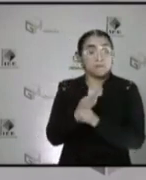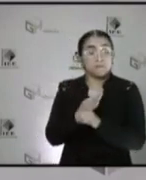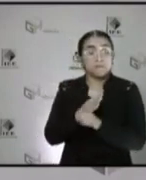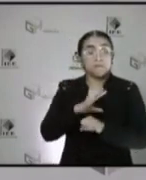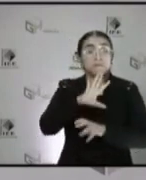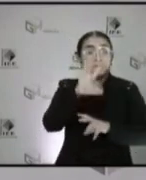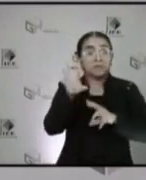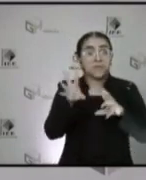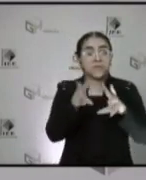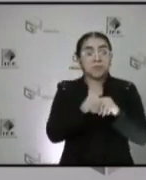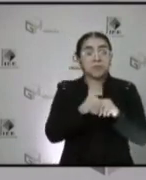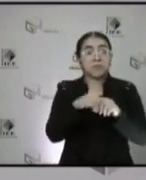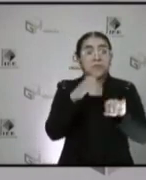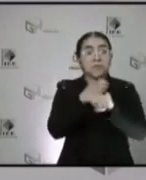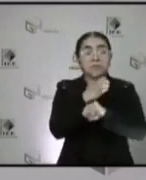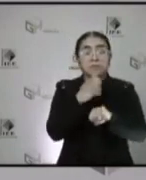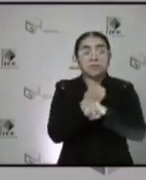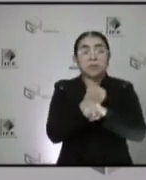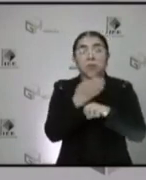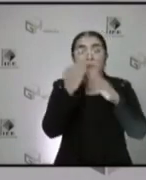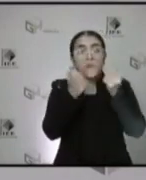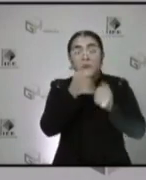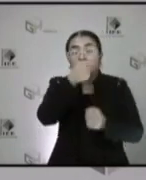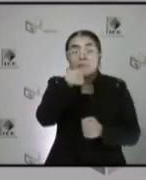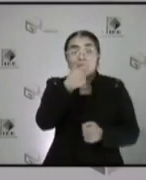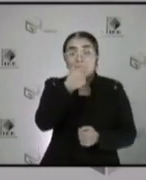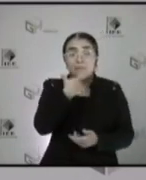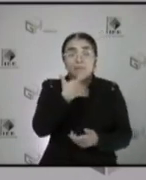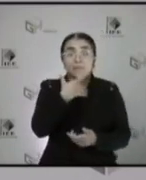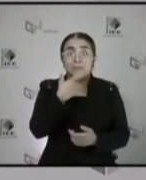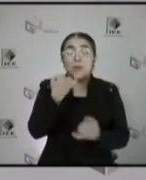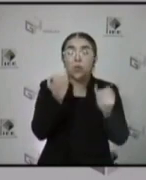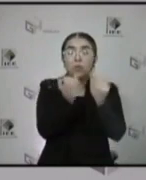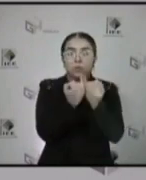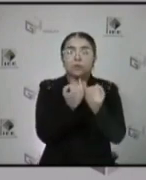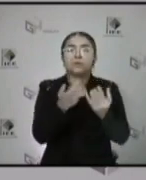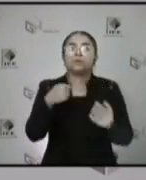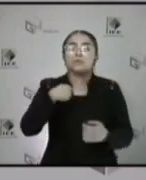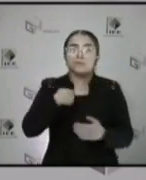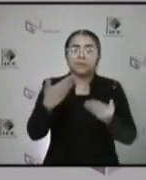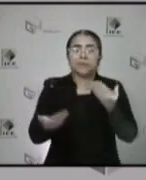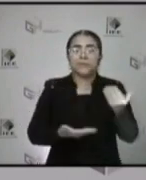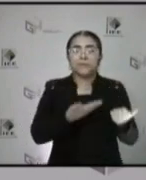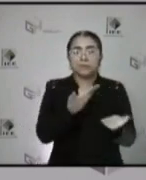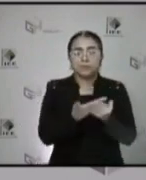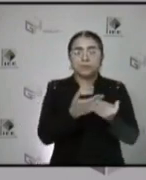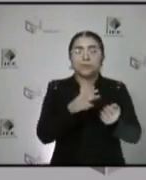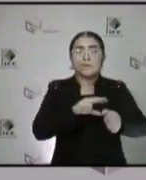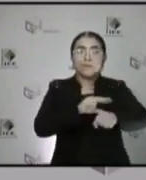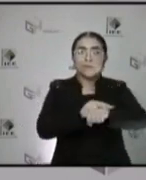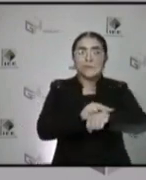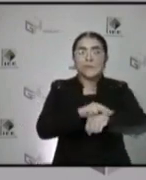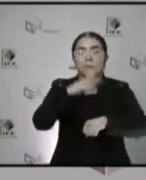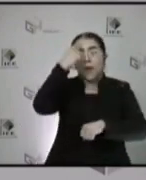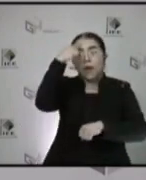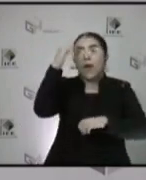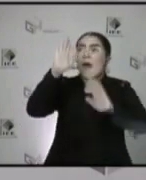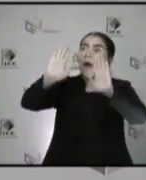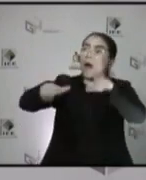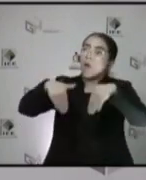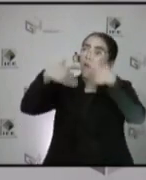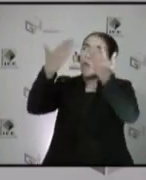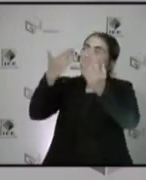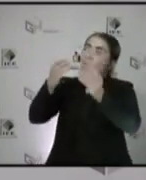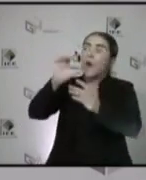Estado es falta de medicinas. Y por eso también propongo que los médicos, para que se vayan a los lugares